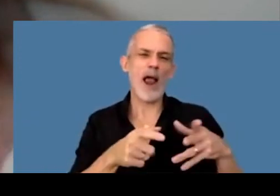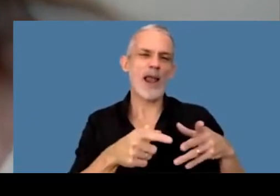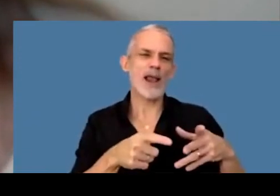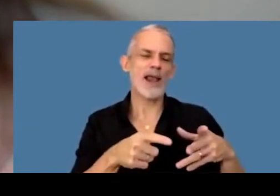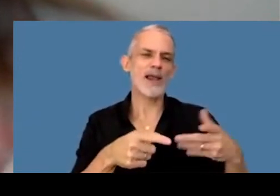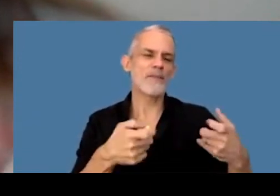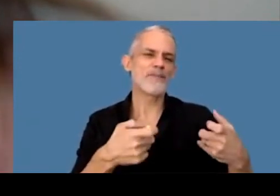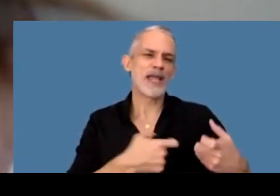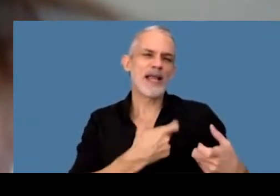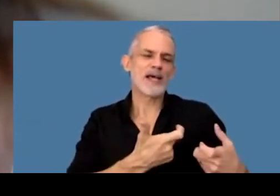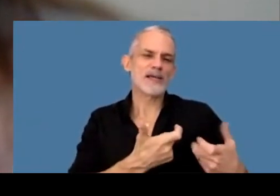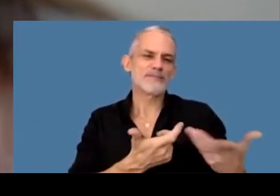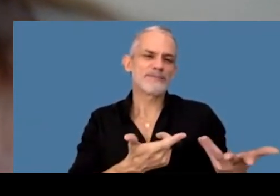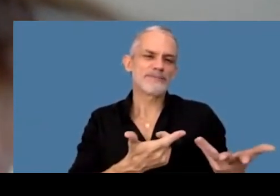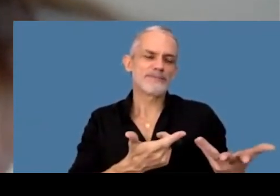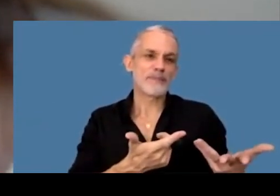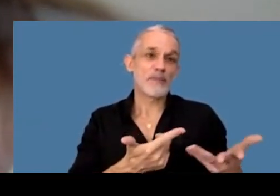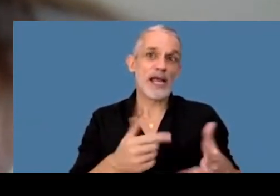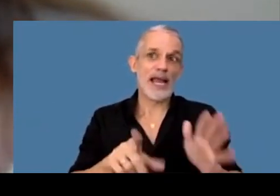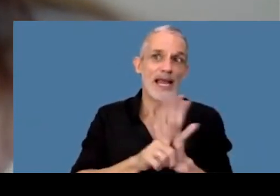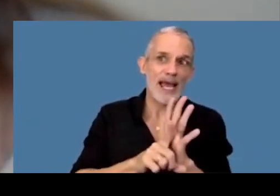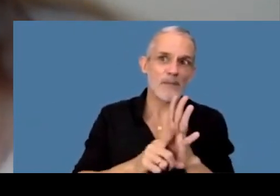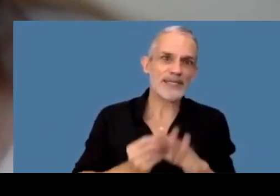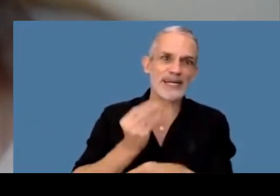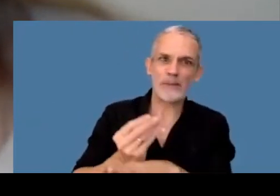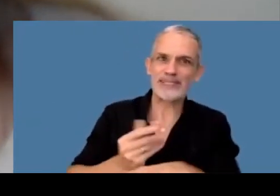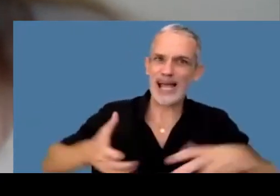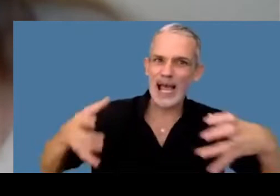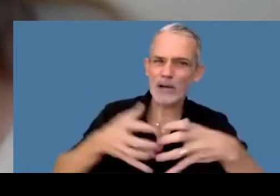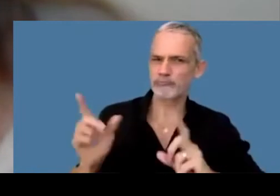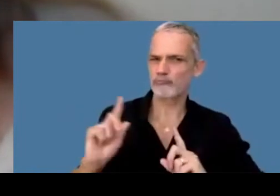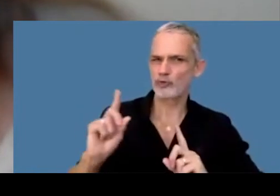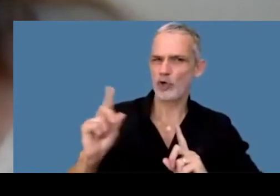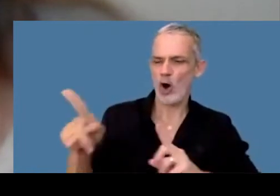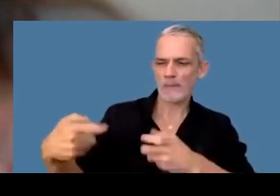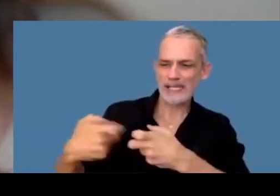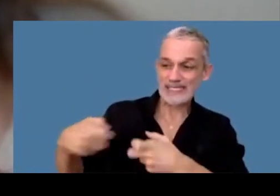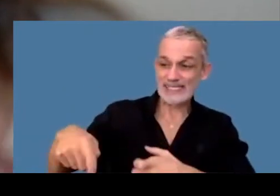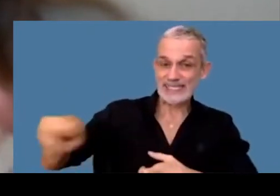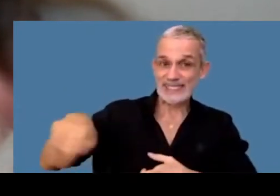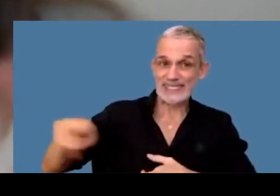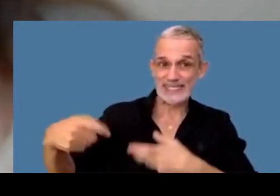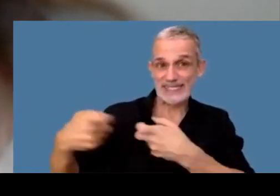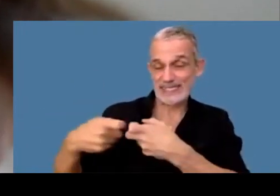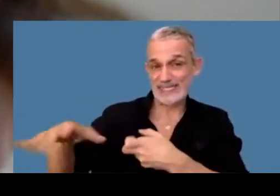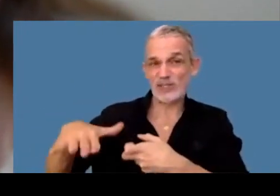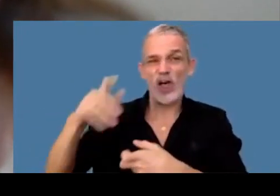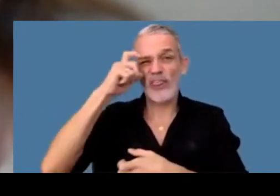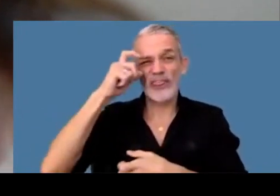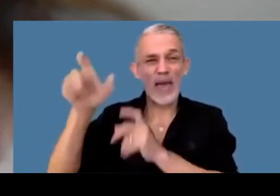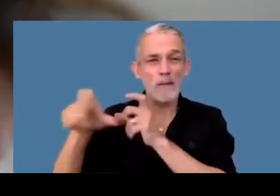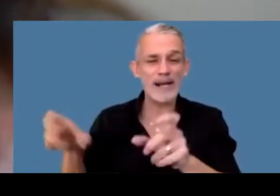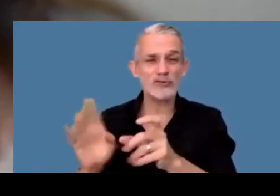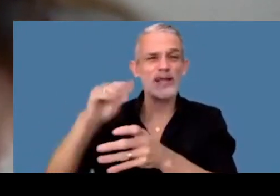son legales, no representan al colectivo, pero bueno, ellos se supone que esas 10 personas que